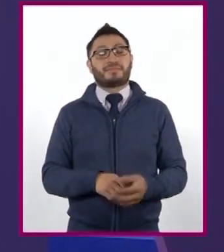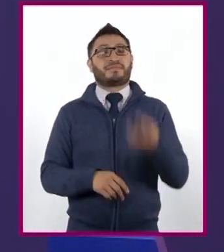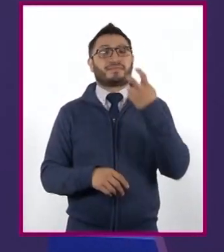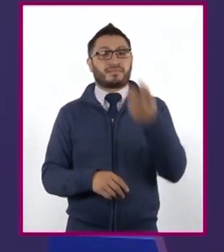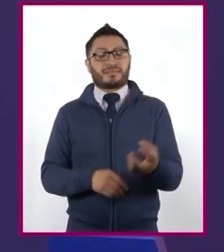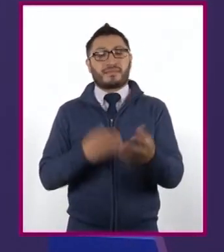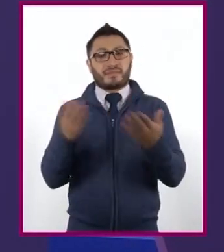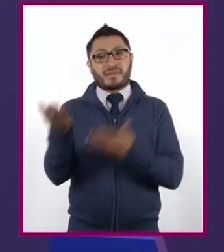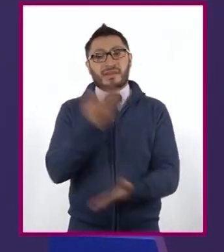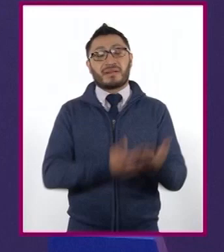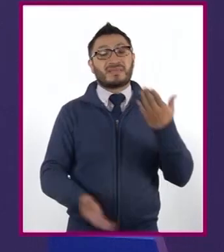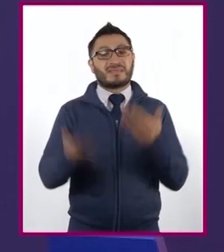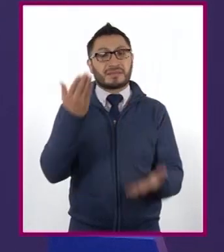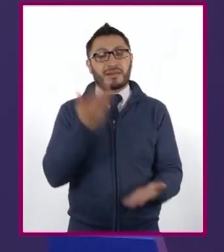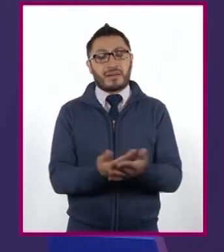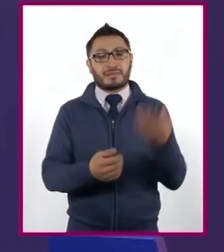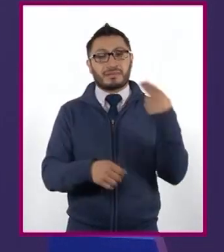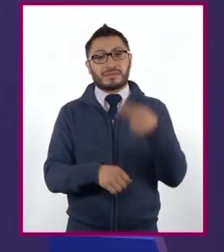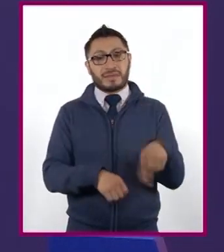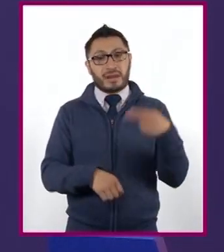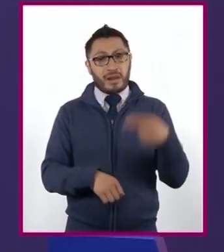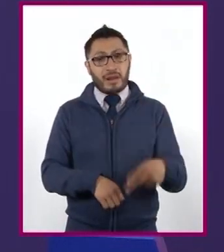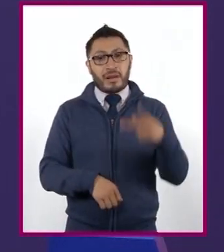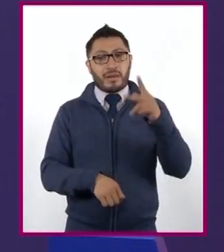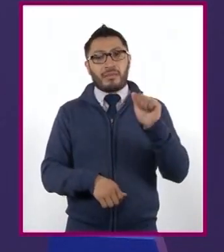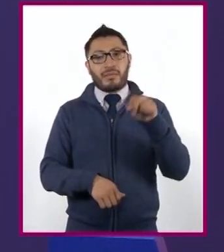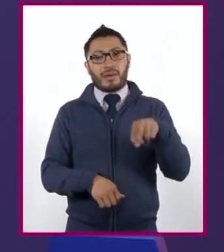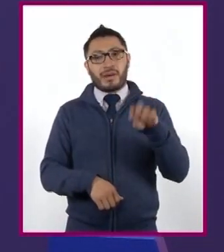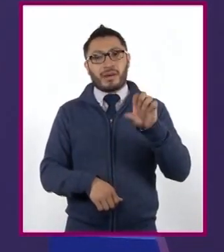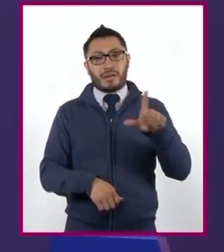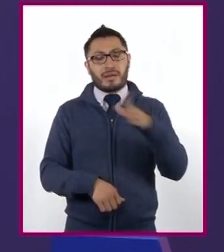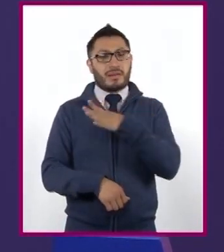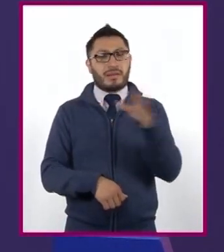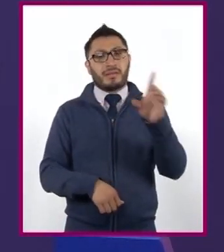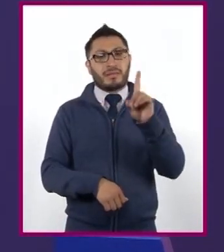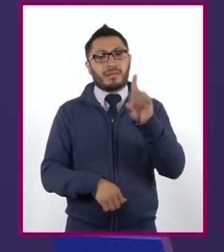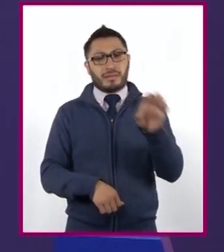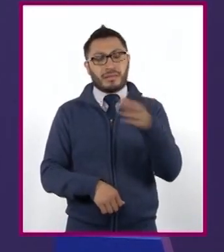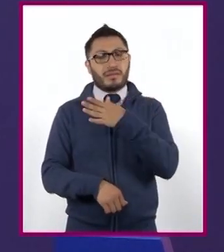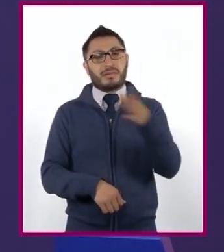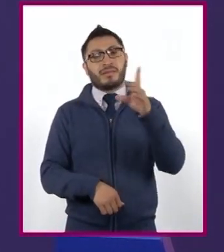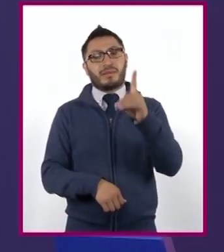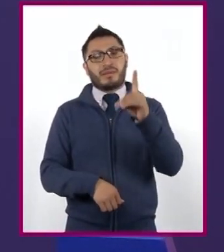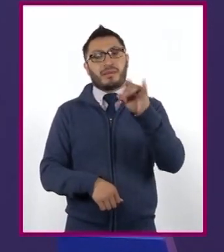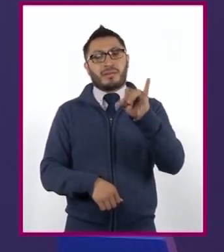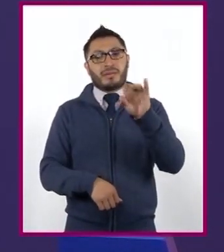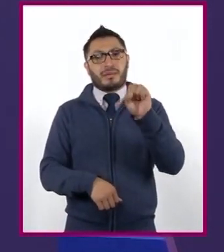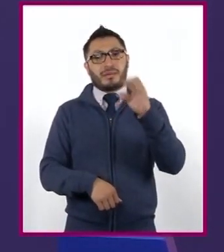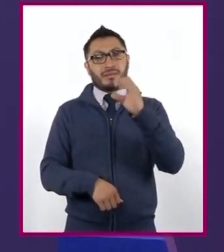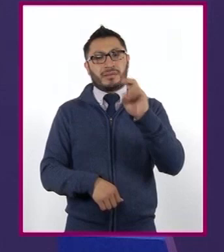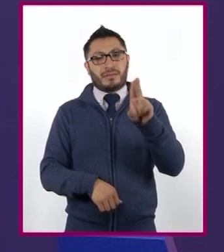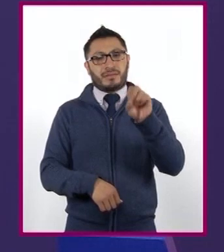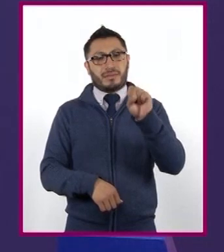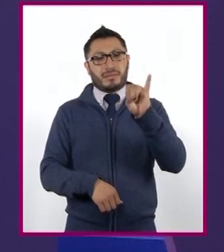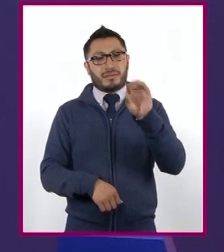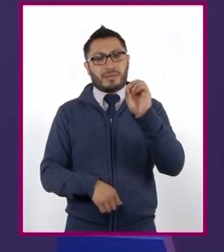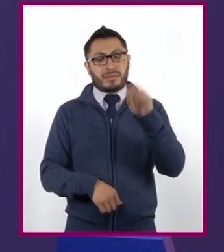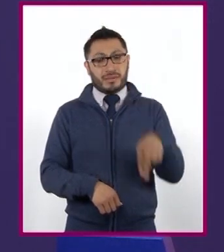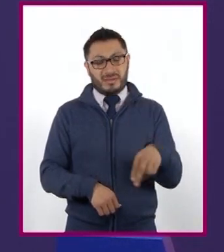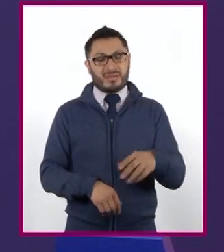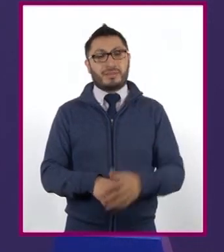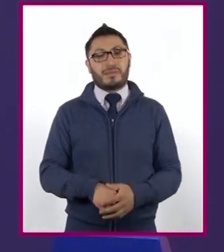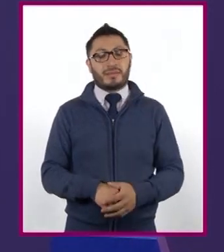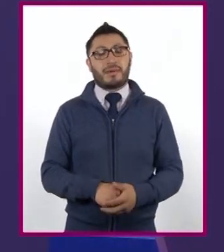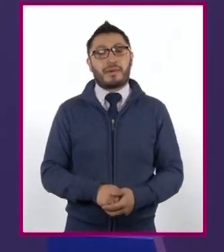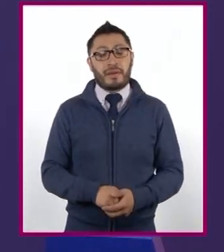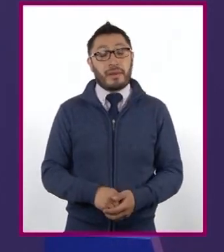de intercambio se le llama panel de discusión. En este tipo de discusiones, lo que buscamos